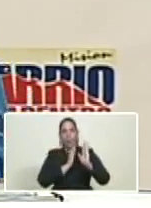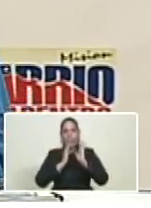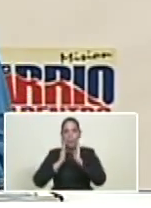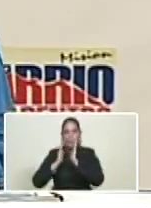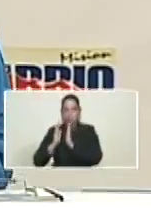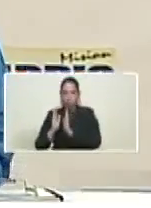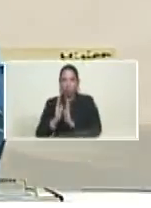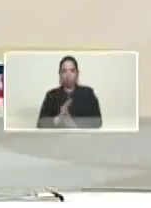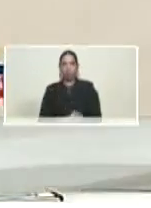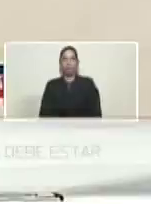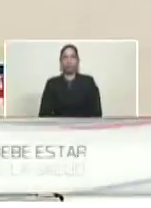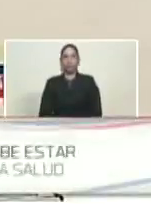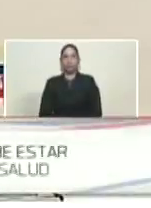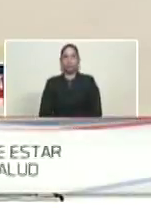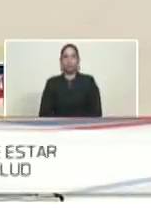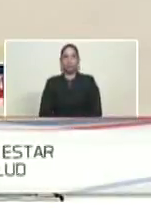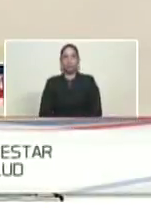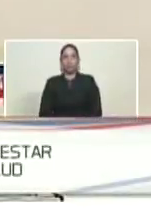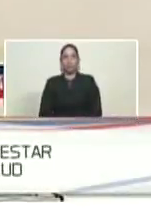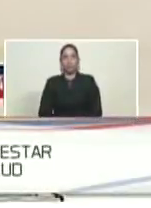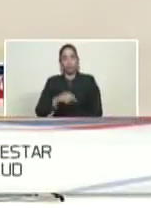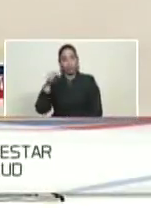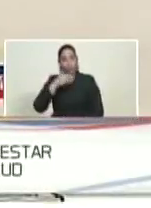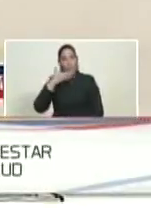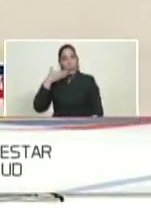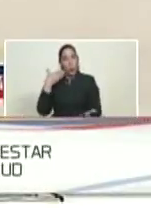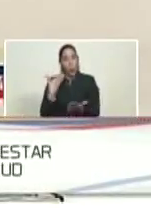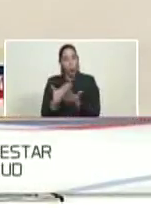organizativa. Aquí proponía